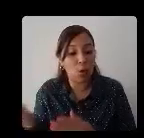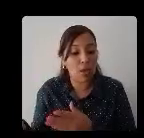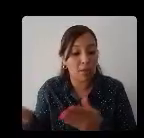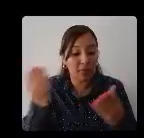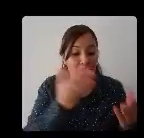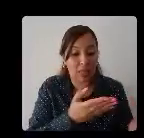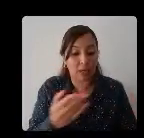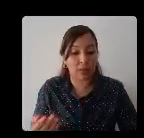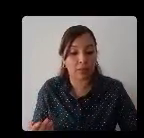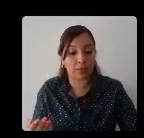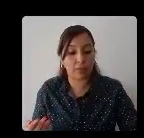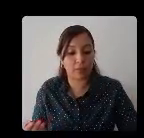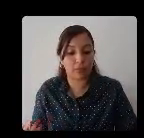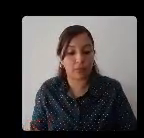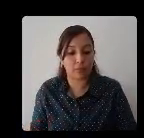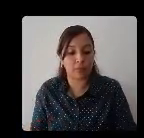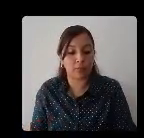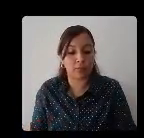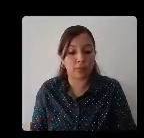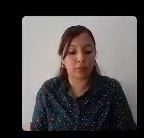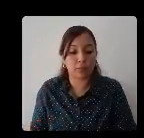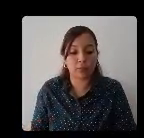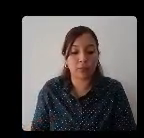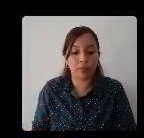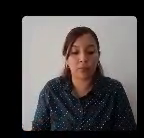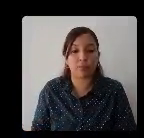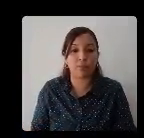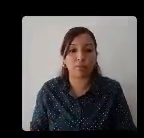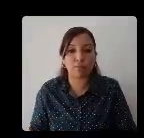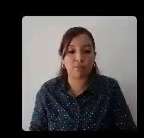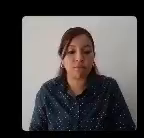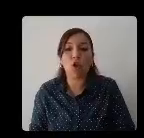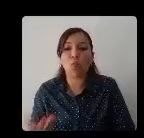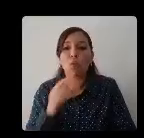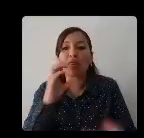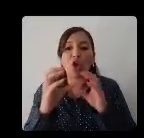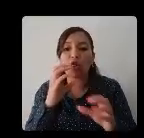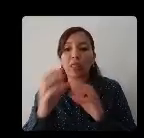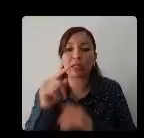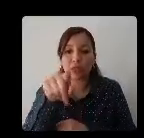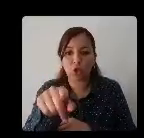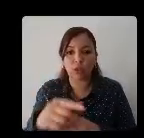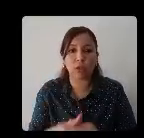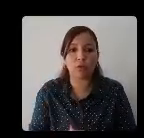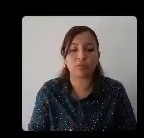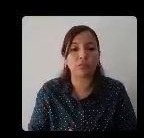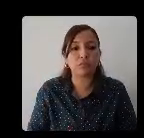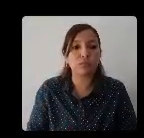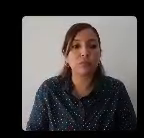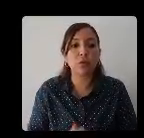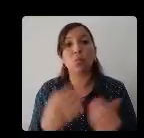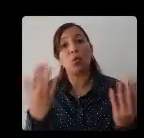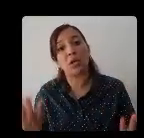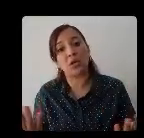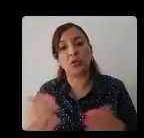Tenemos una cascada que es Yungalara. También tenemos pinturas rupestres, ¿no? A los que les gusta este tipo de